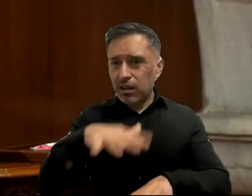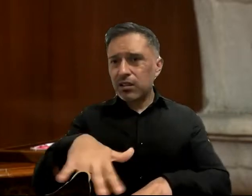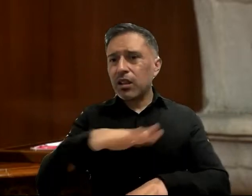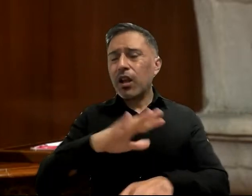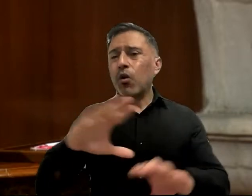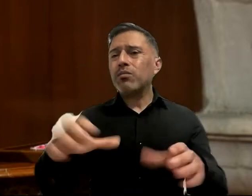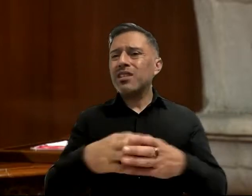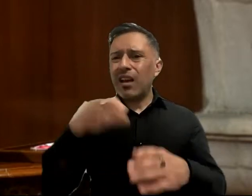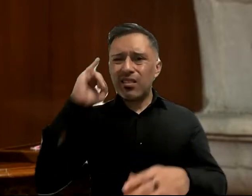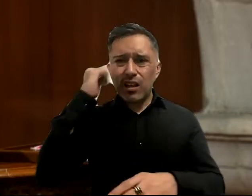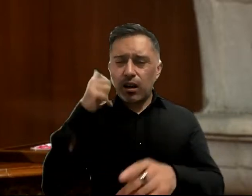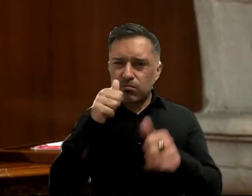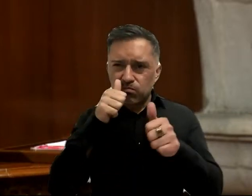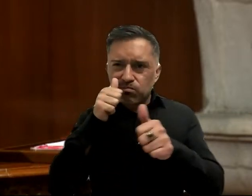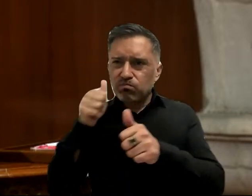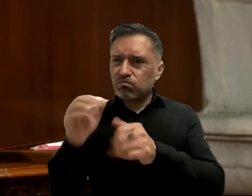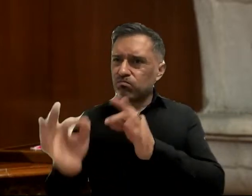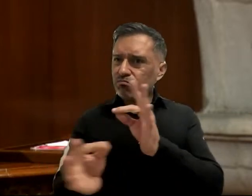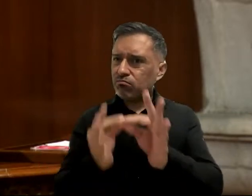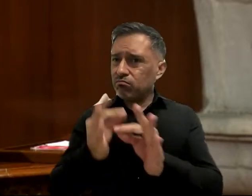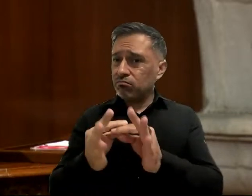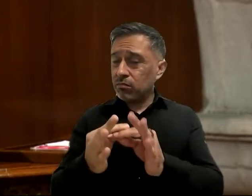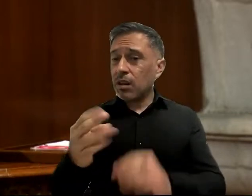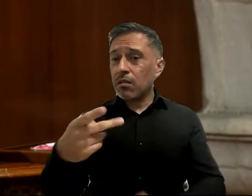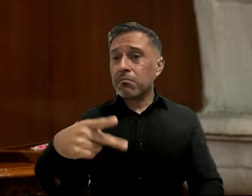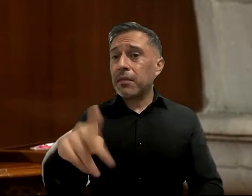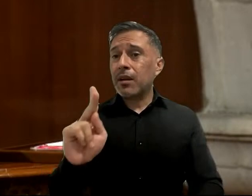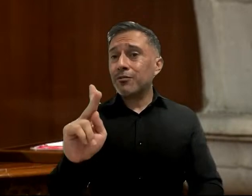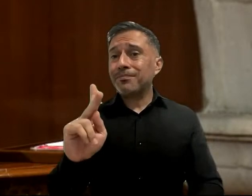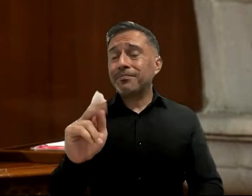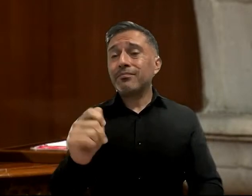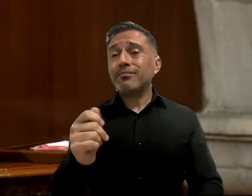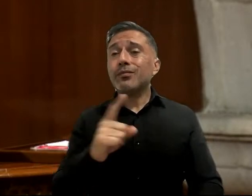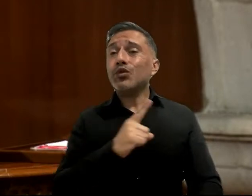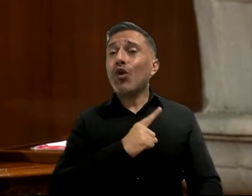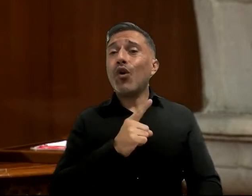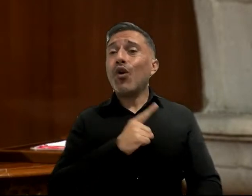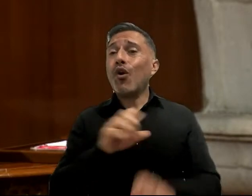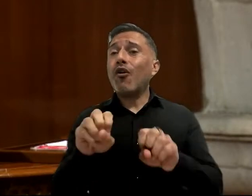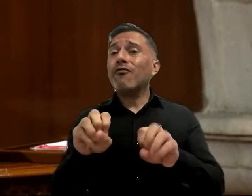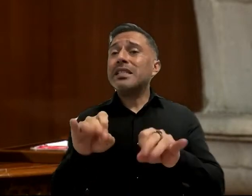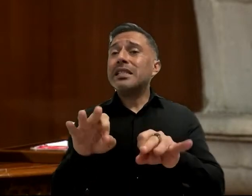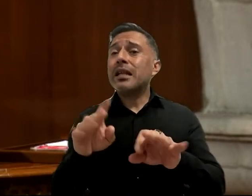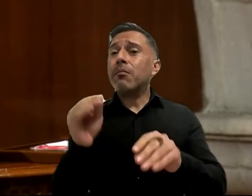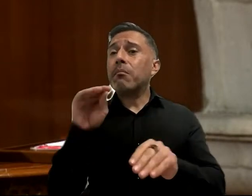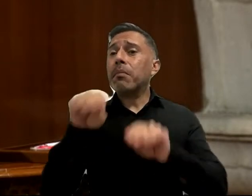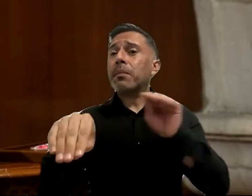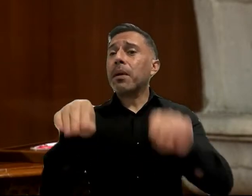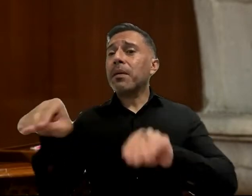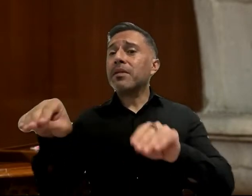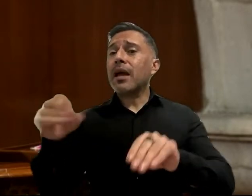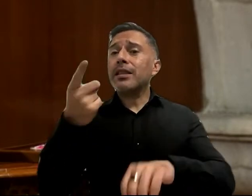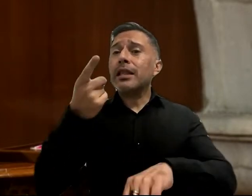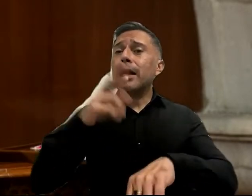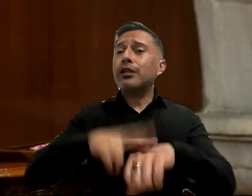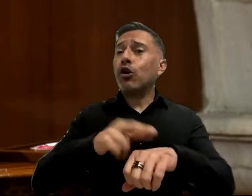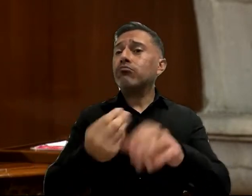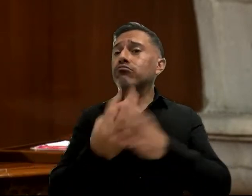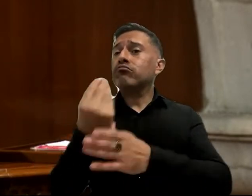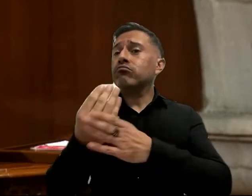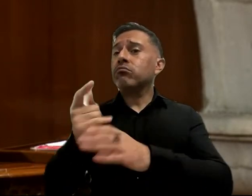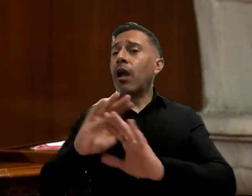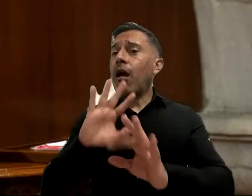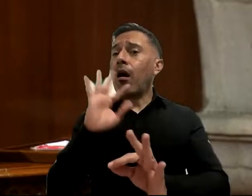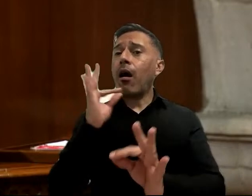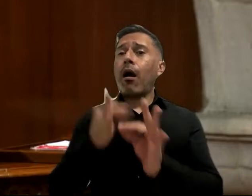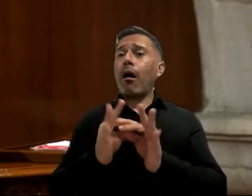comunidades indígenas. Sin embargo, no basta solo con instalar estas direcciones. Es fundamental asignarles un